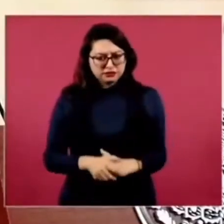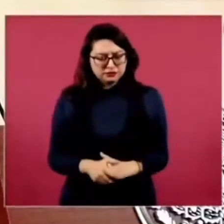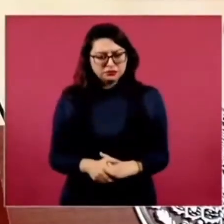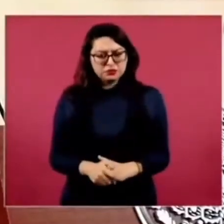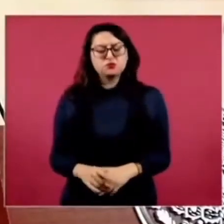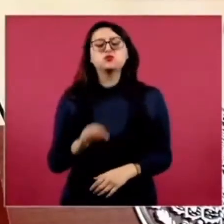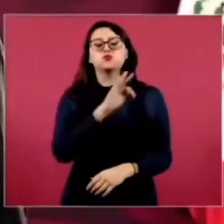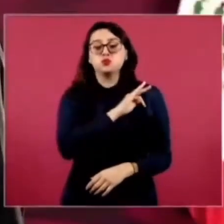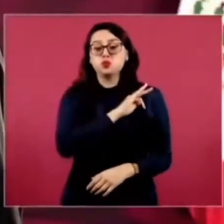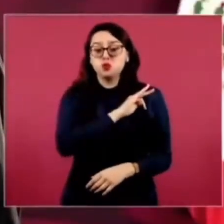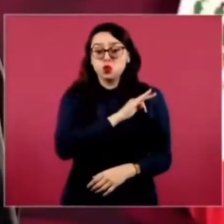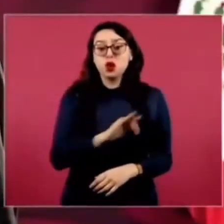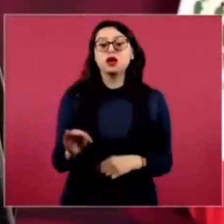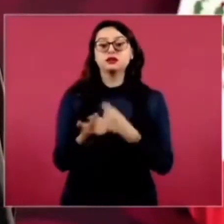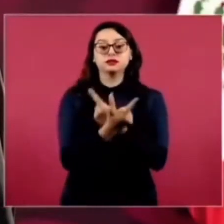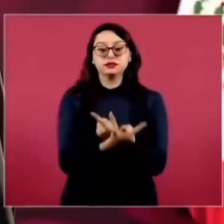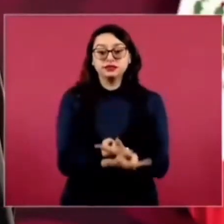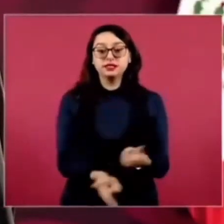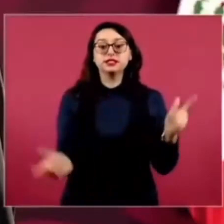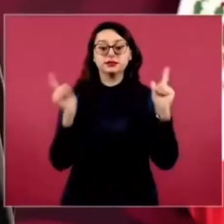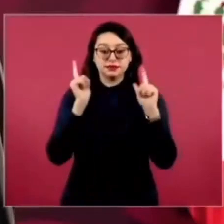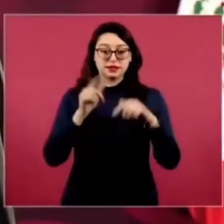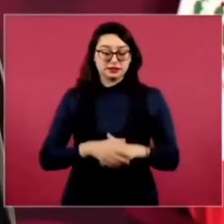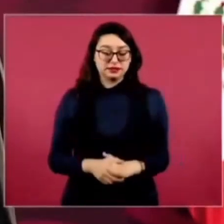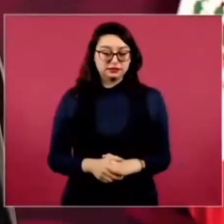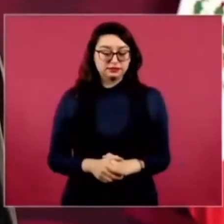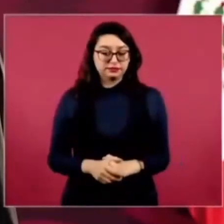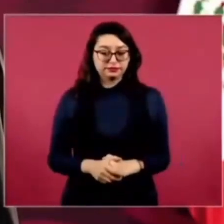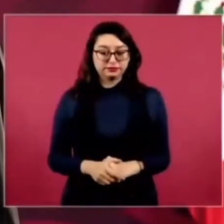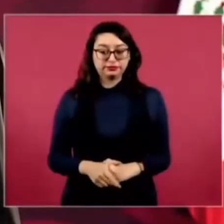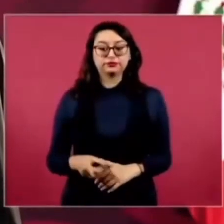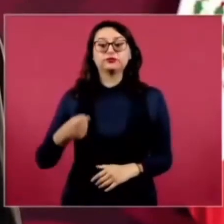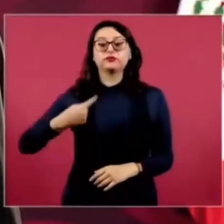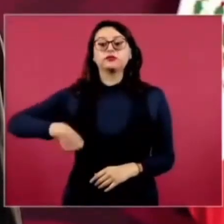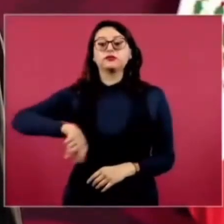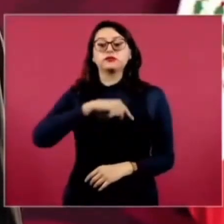absoluta libertad. Y debemos, pues,